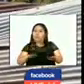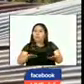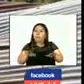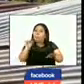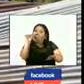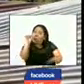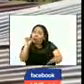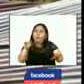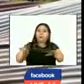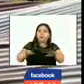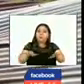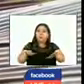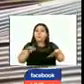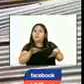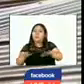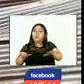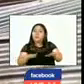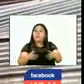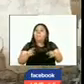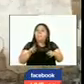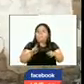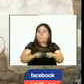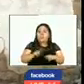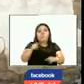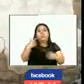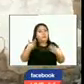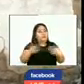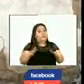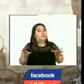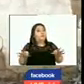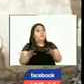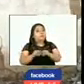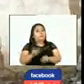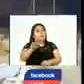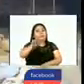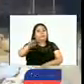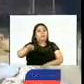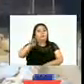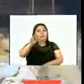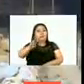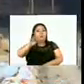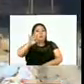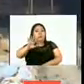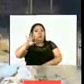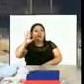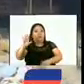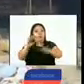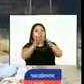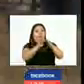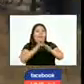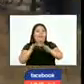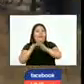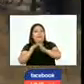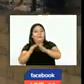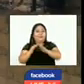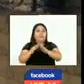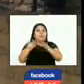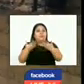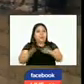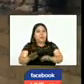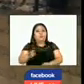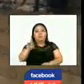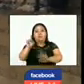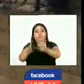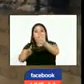una disminución, aunque las réplicas han afectado ya un total de 1.255 viviendas, de las cuales